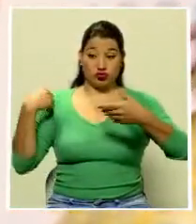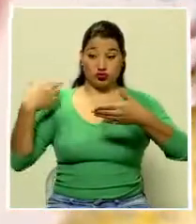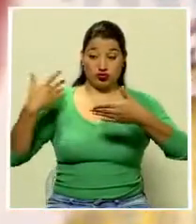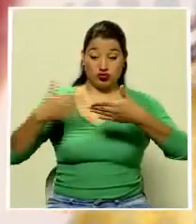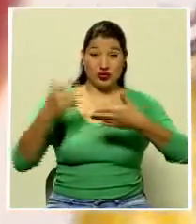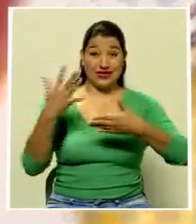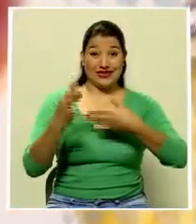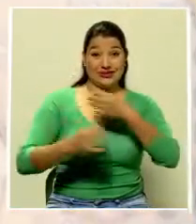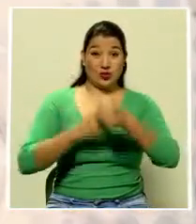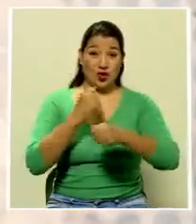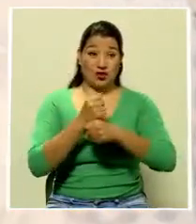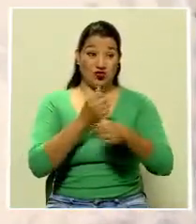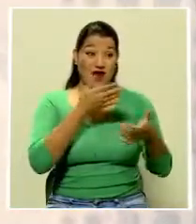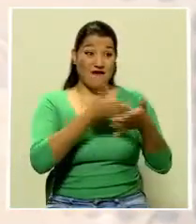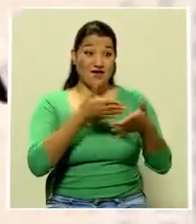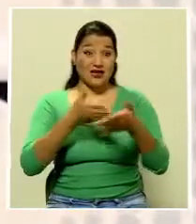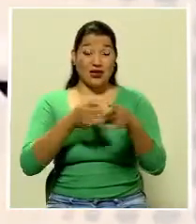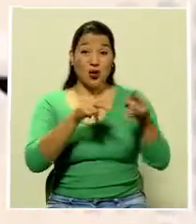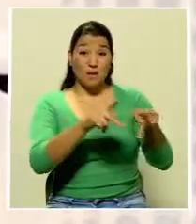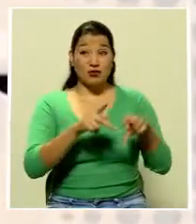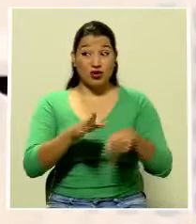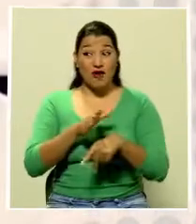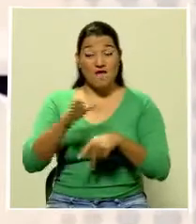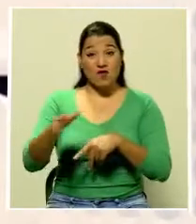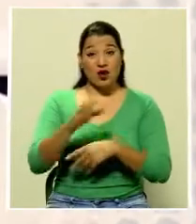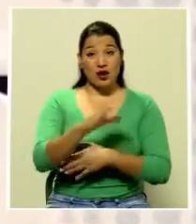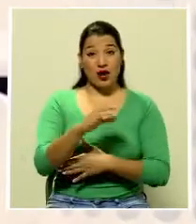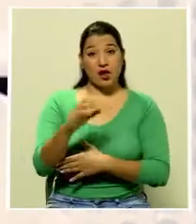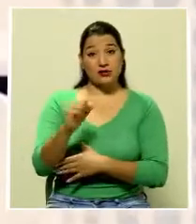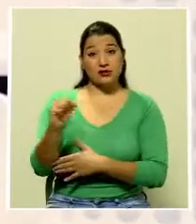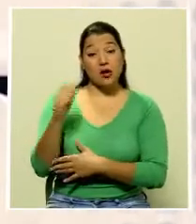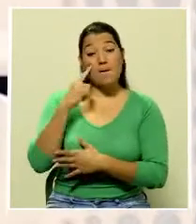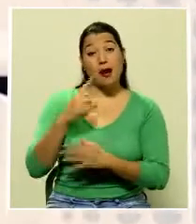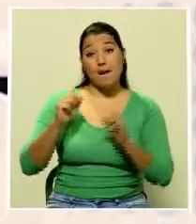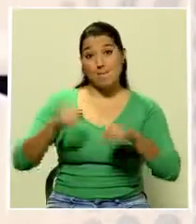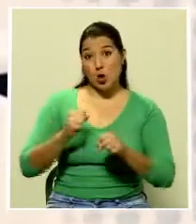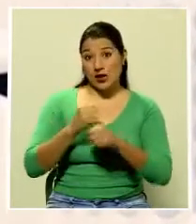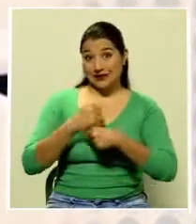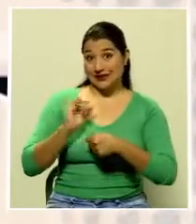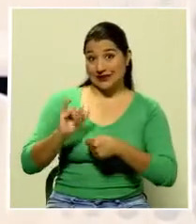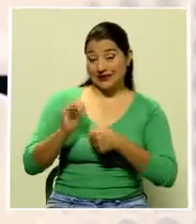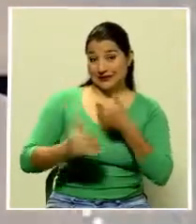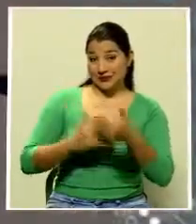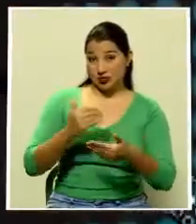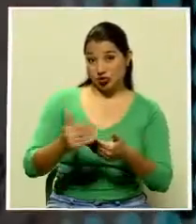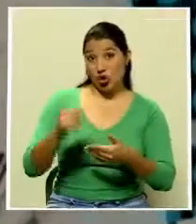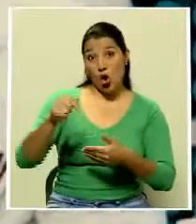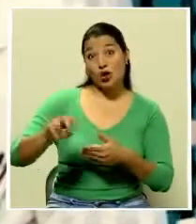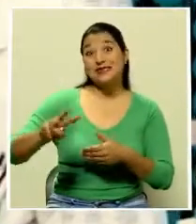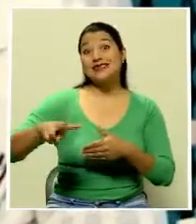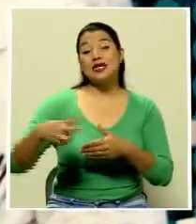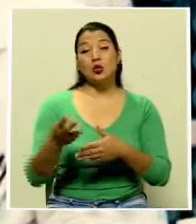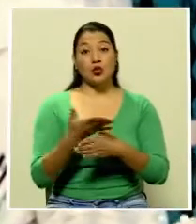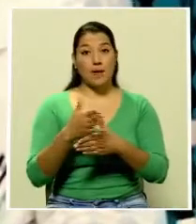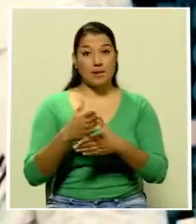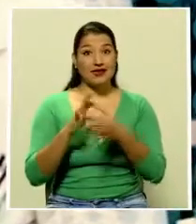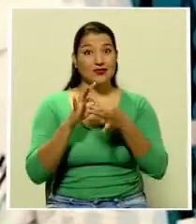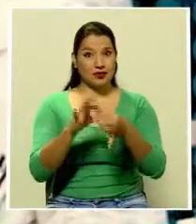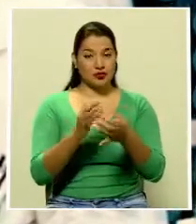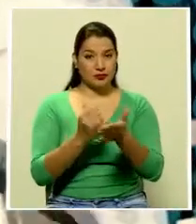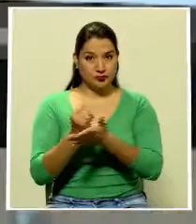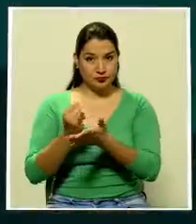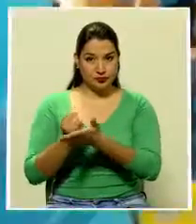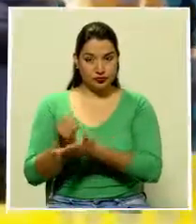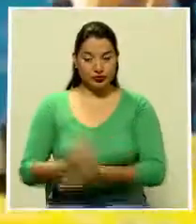Caja Costarricense de Seguro Social para un procedimiento de este tipo. Hoy le traemos la segunda entrega de una serie de reportajes.